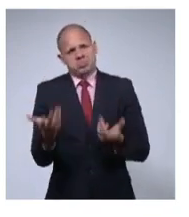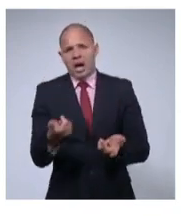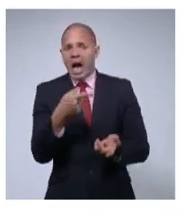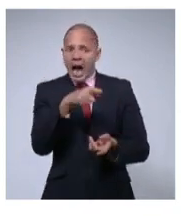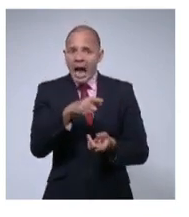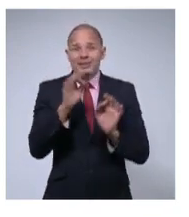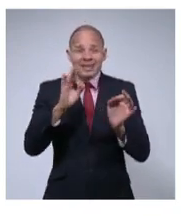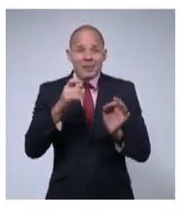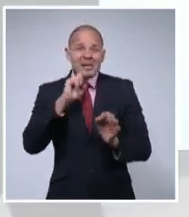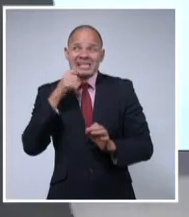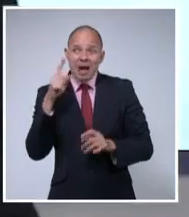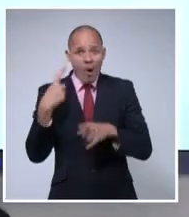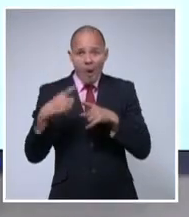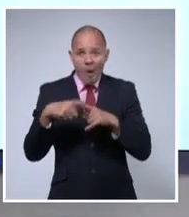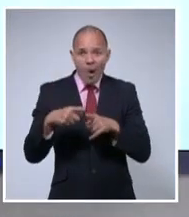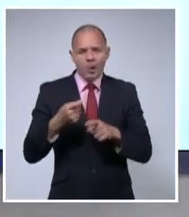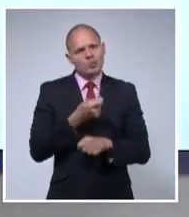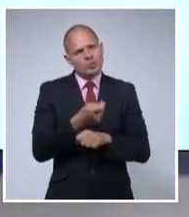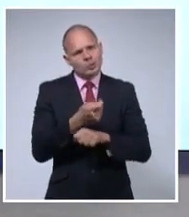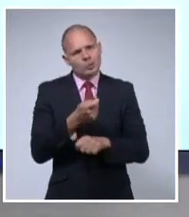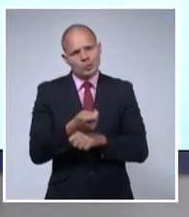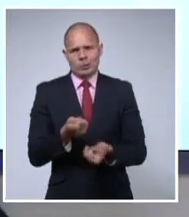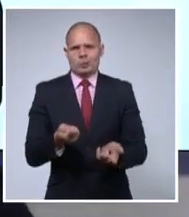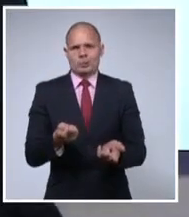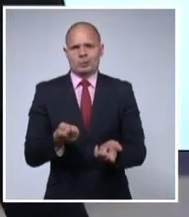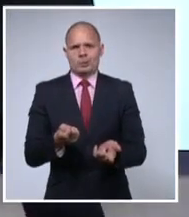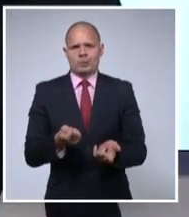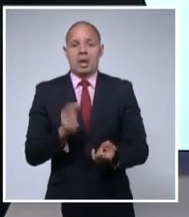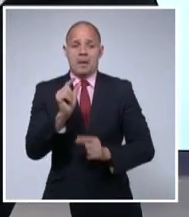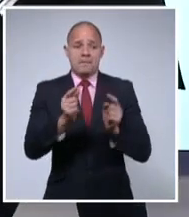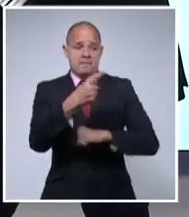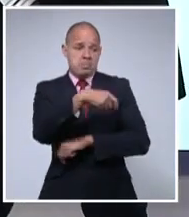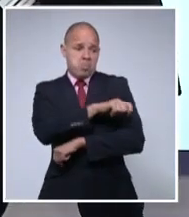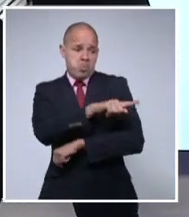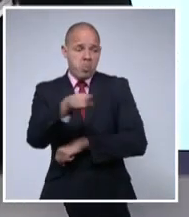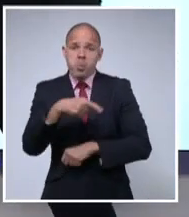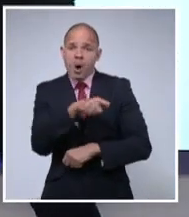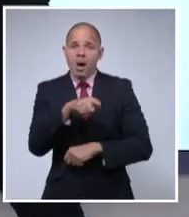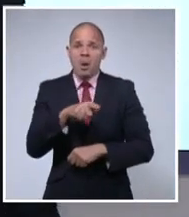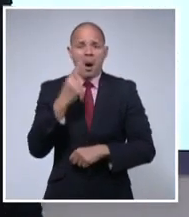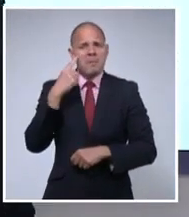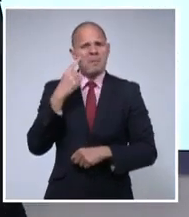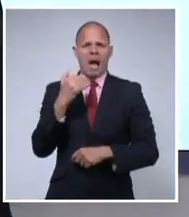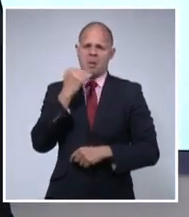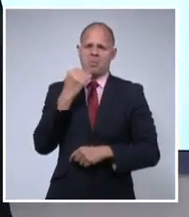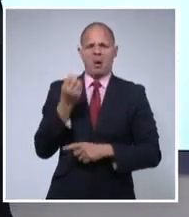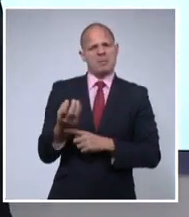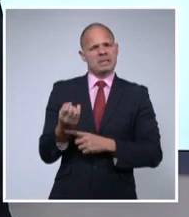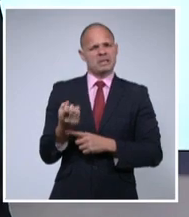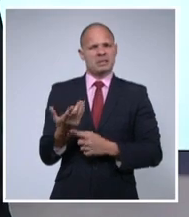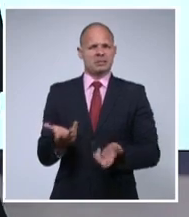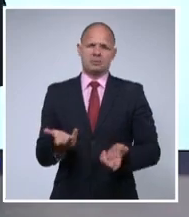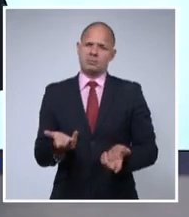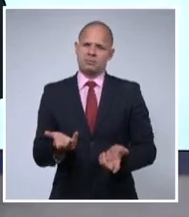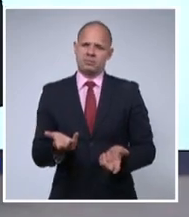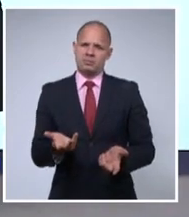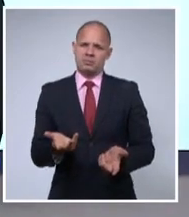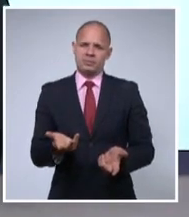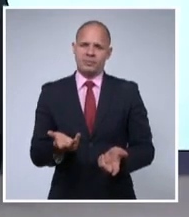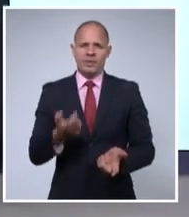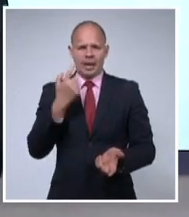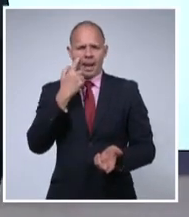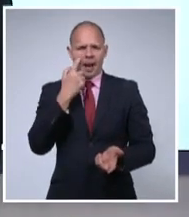crear confusiones y que el pueblo pierda la credibilidad en las fuerzas del Ministerio del Interior. ¿Qué me dicen ahora? Vamos a ver las